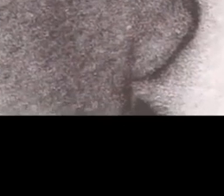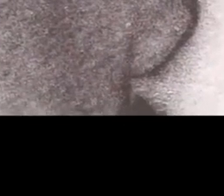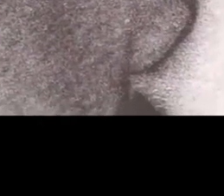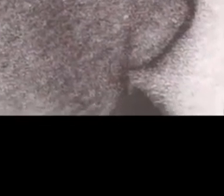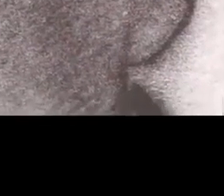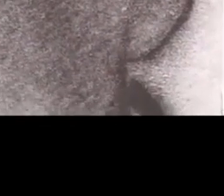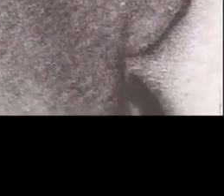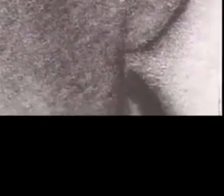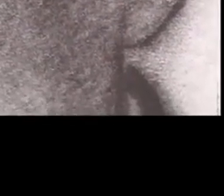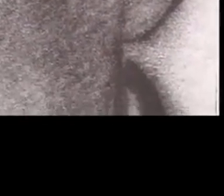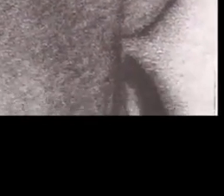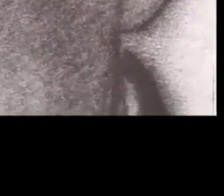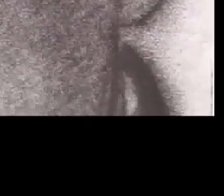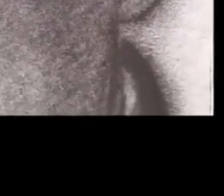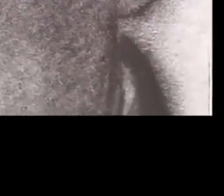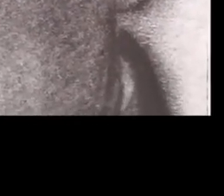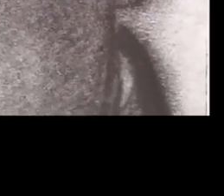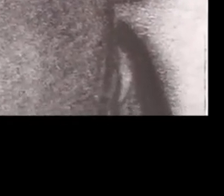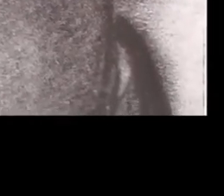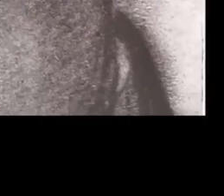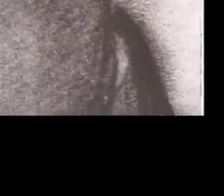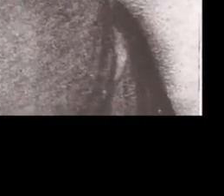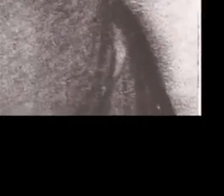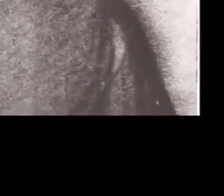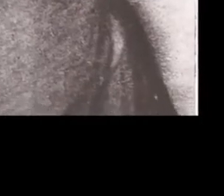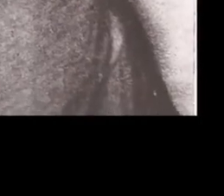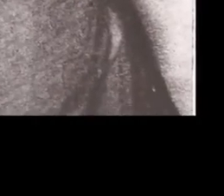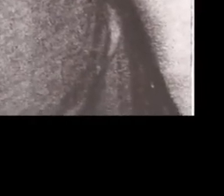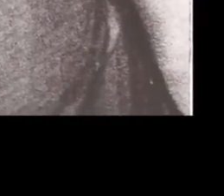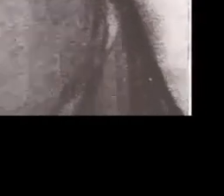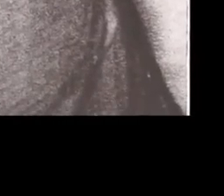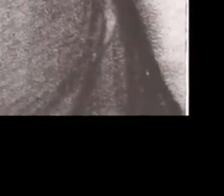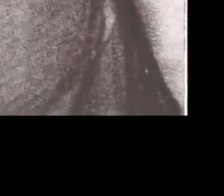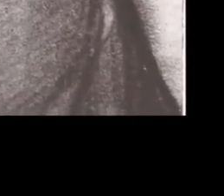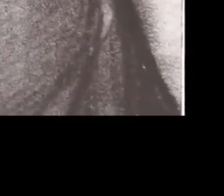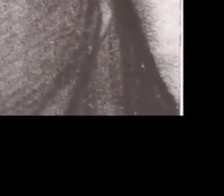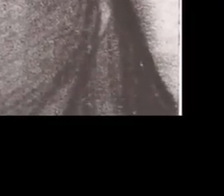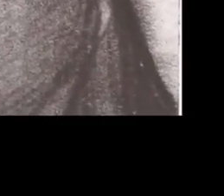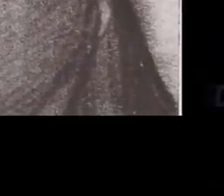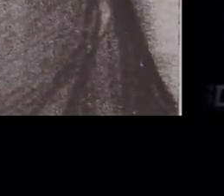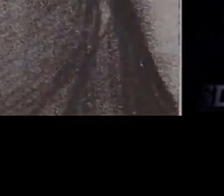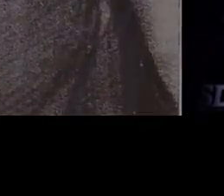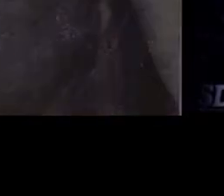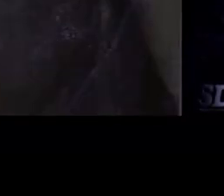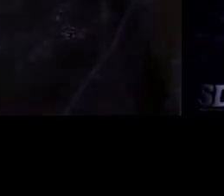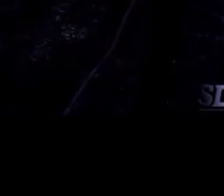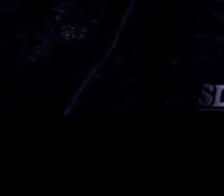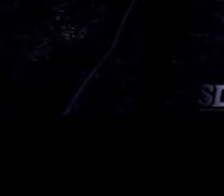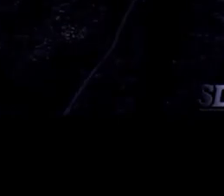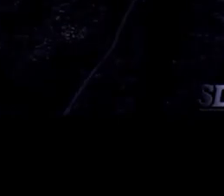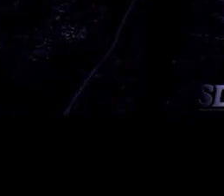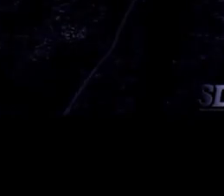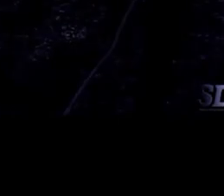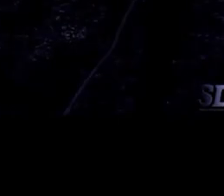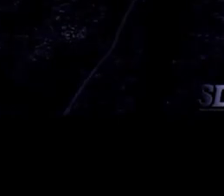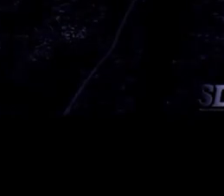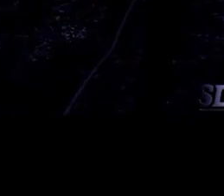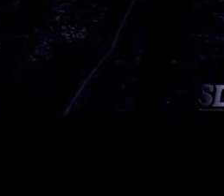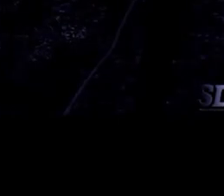Estaba yo triste, muy tristemente, viendo cómo caía el agua de una